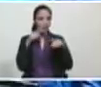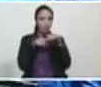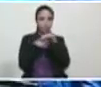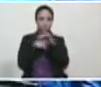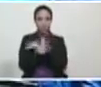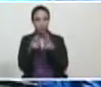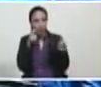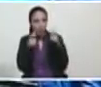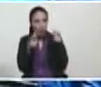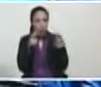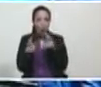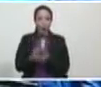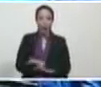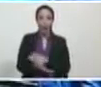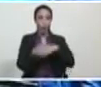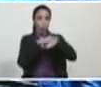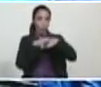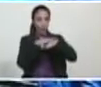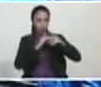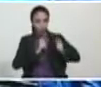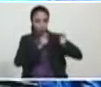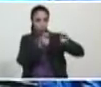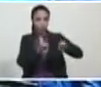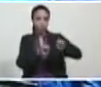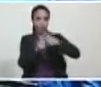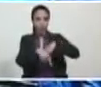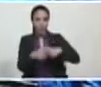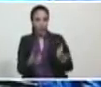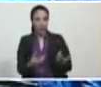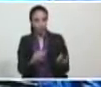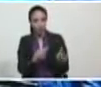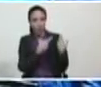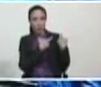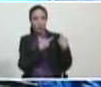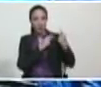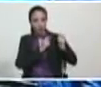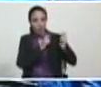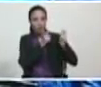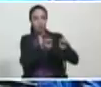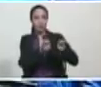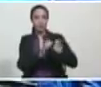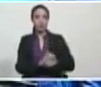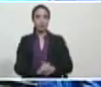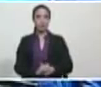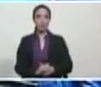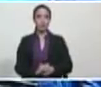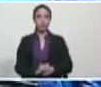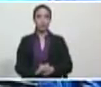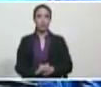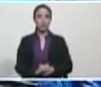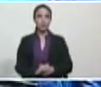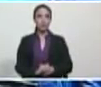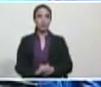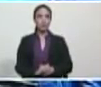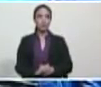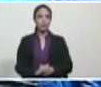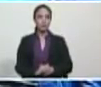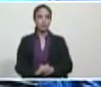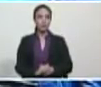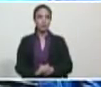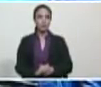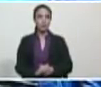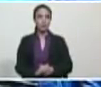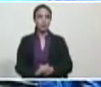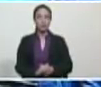trabajadores y los empresarios. Sea el trabajo de ustedes, ministro Tarek El Aissami, Hipólito Abreu, junto al gobernador